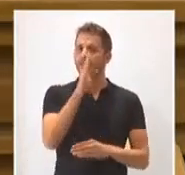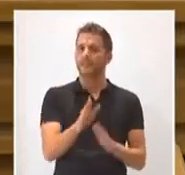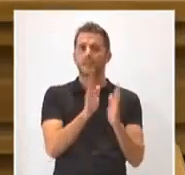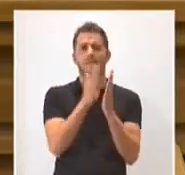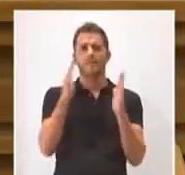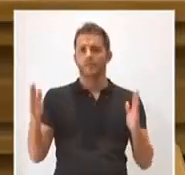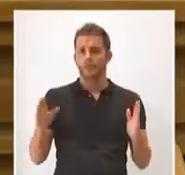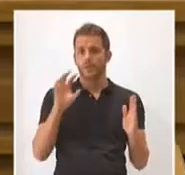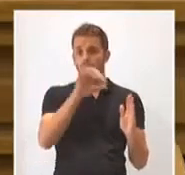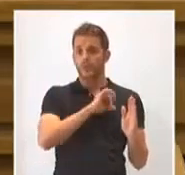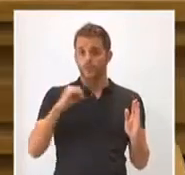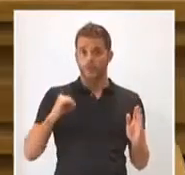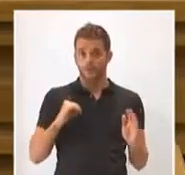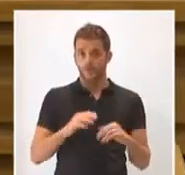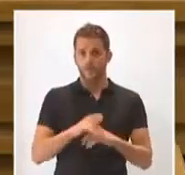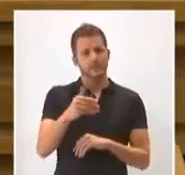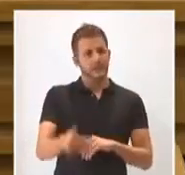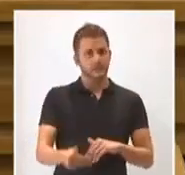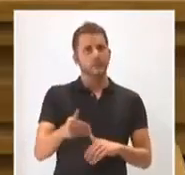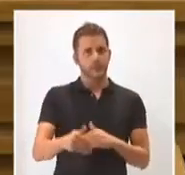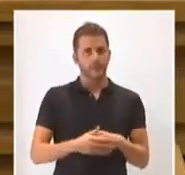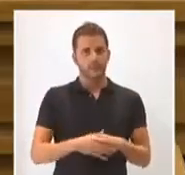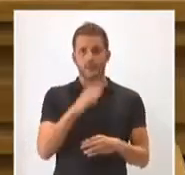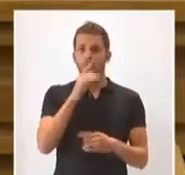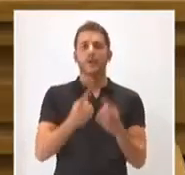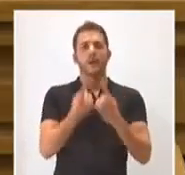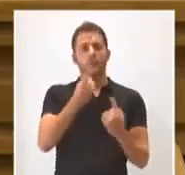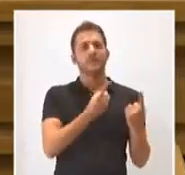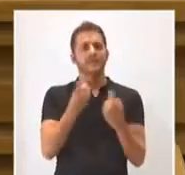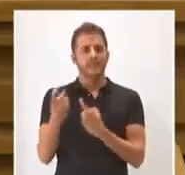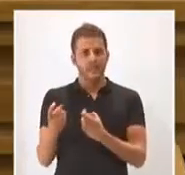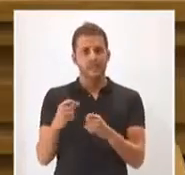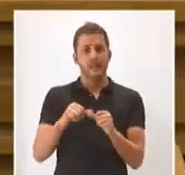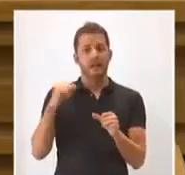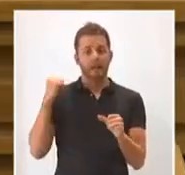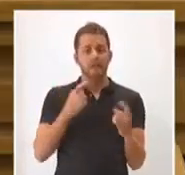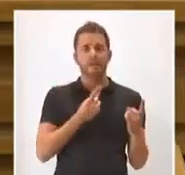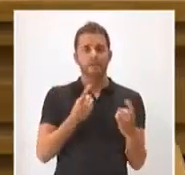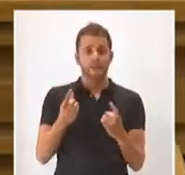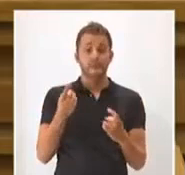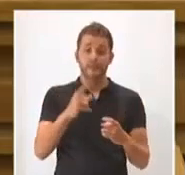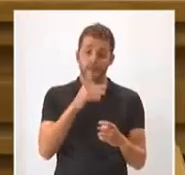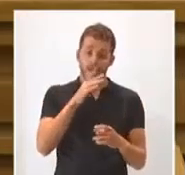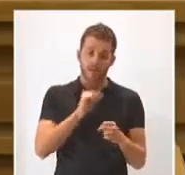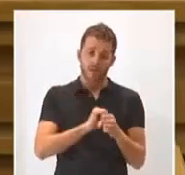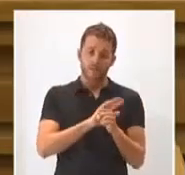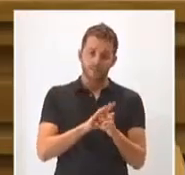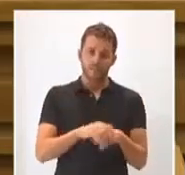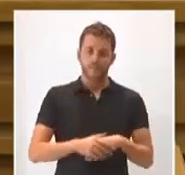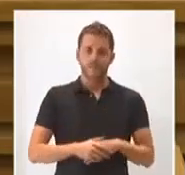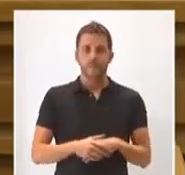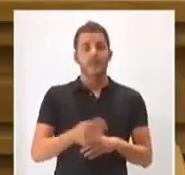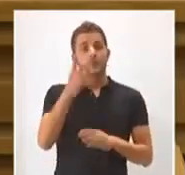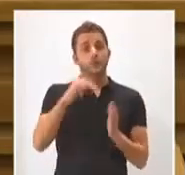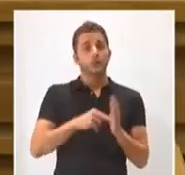comunidad autónoma que es importante porque en algunas se va a necesitar y se necesita más después de todo este episodio que llevamos viviendo en